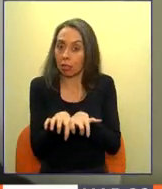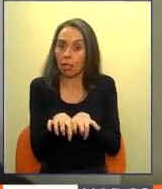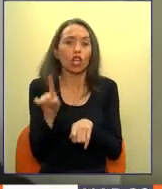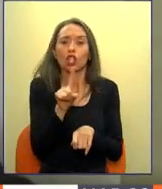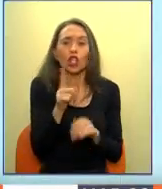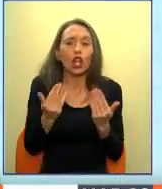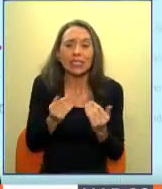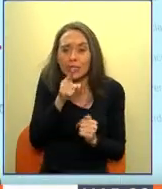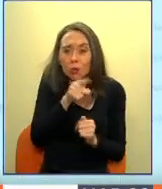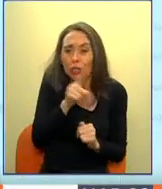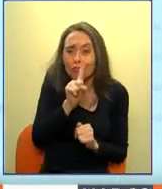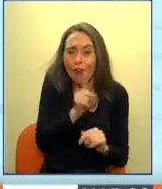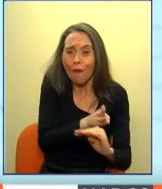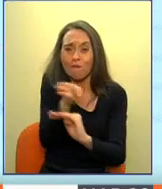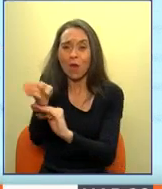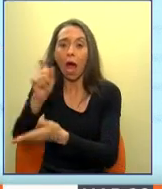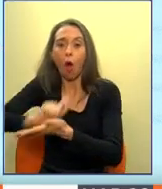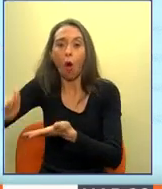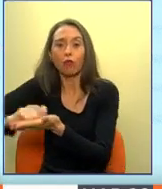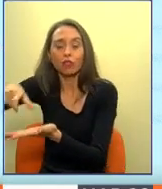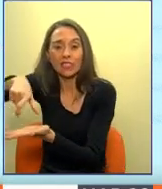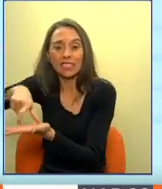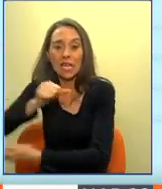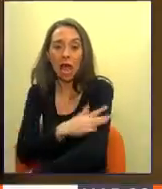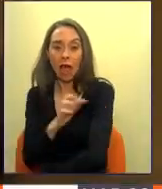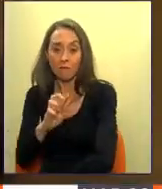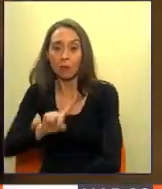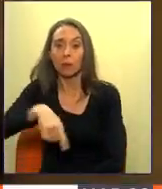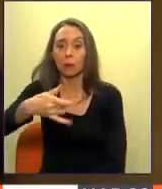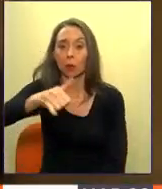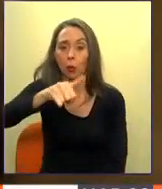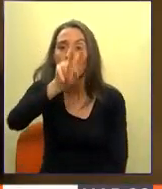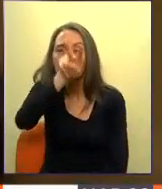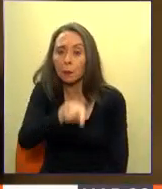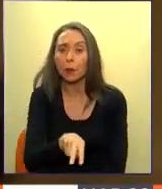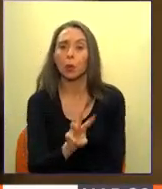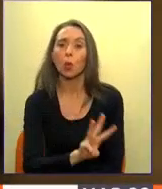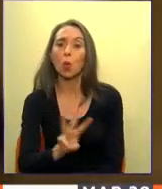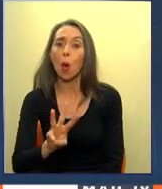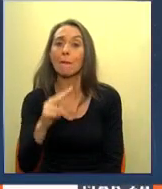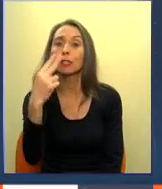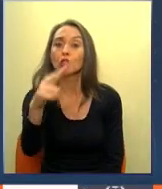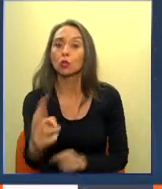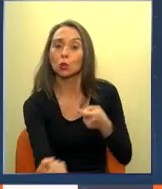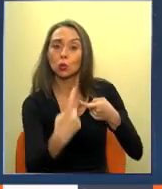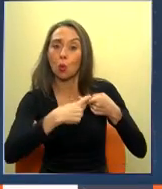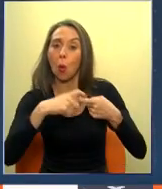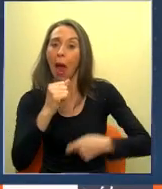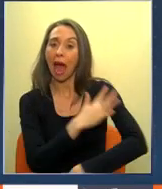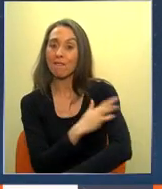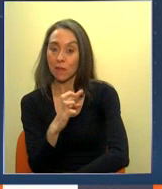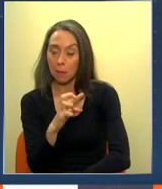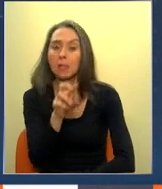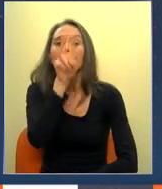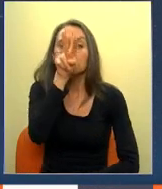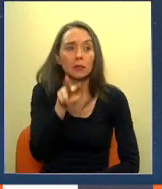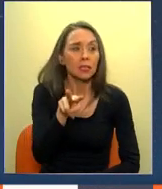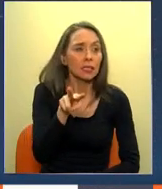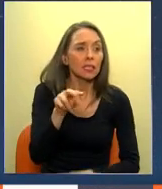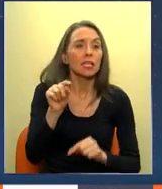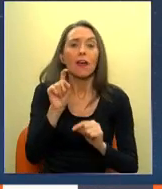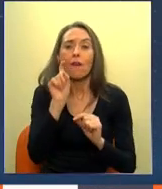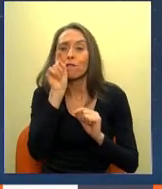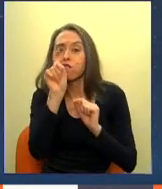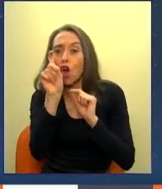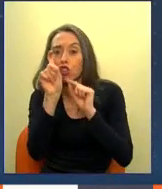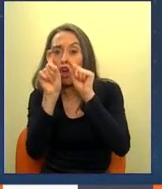las sucursales. Desde el próximo jueves podrá ingresar a la página web de su AFP. Aquí aparecerá un banner o botón